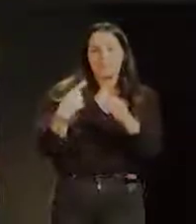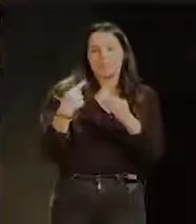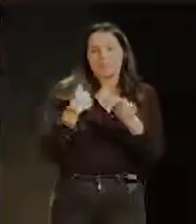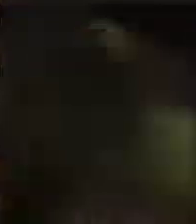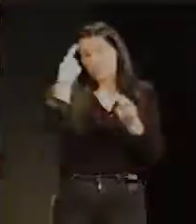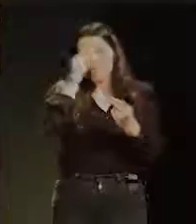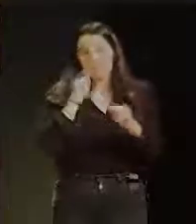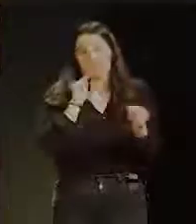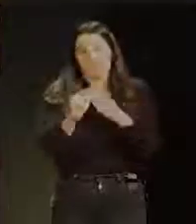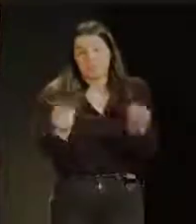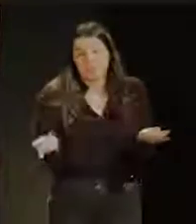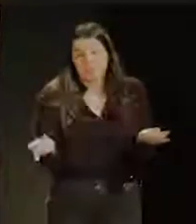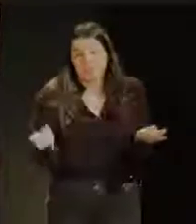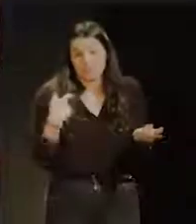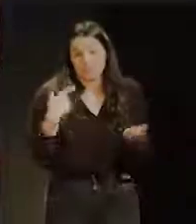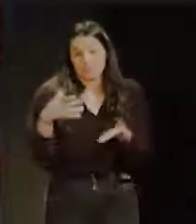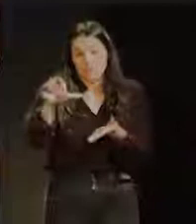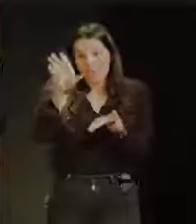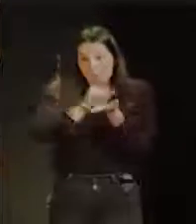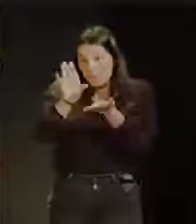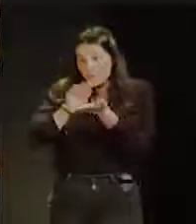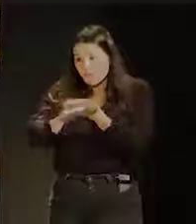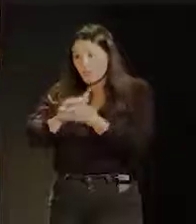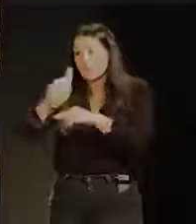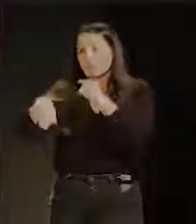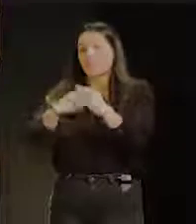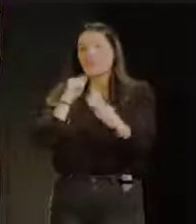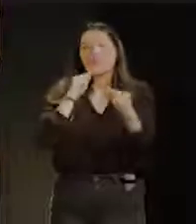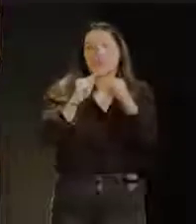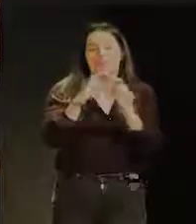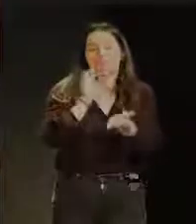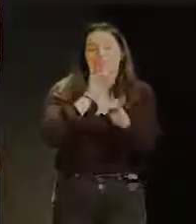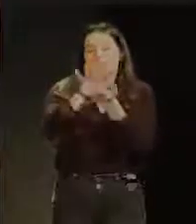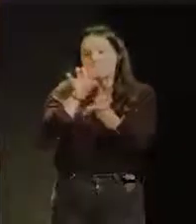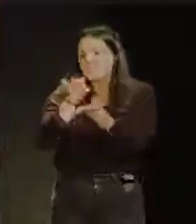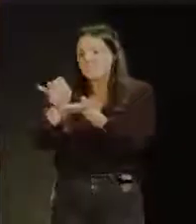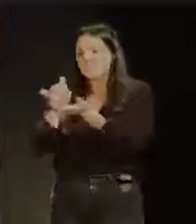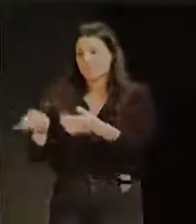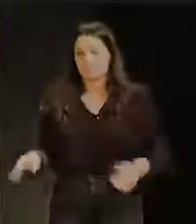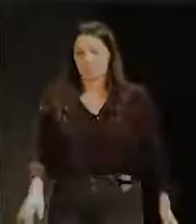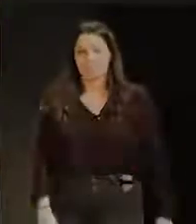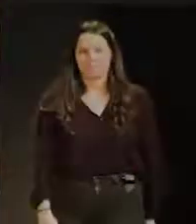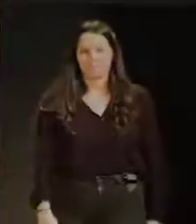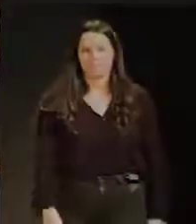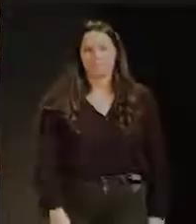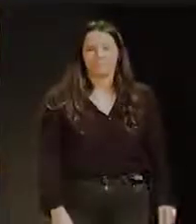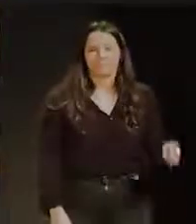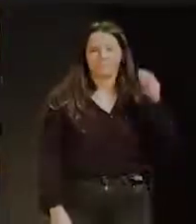no sepa contestar, pues me los llevaré conmigo y ya les enviaré las respuestas posteriormente. Muchas cosas en qué